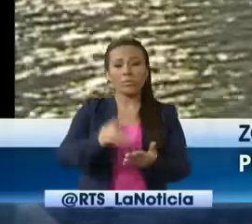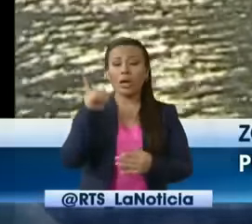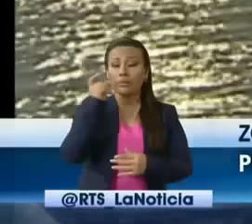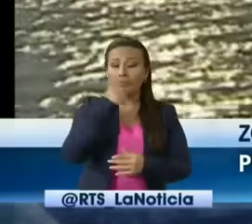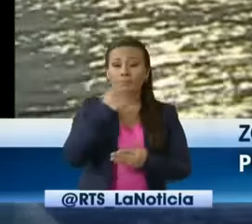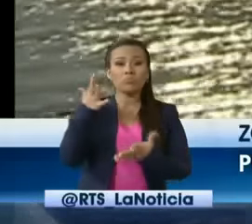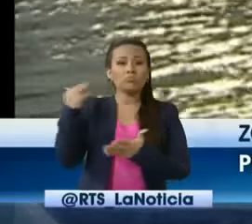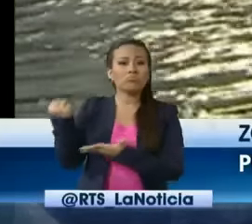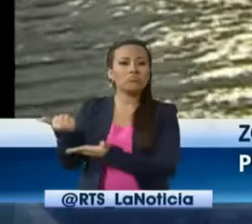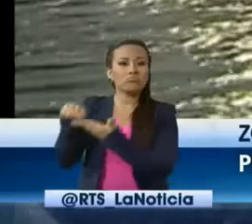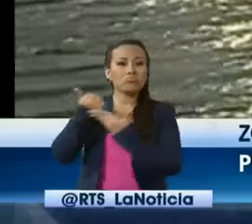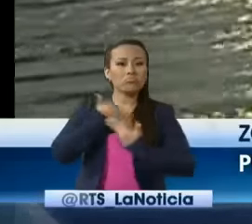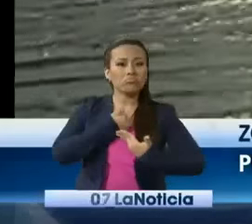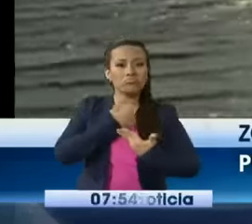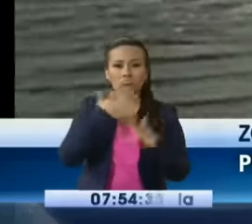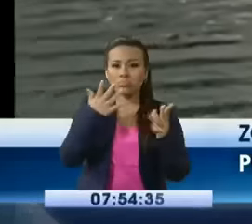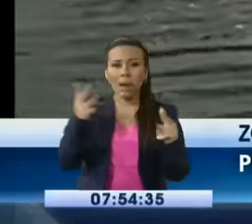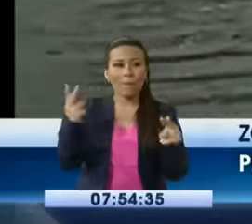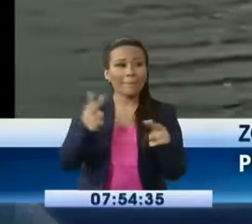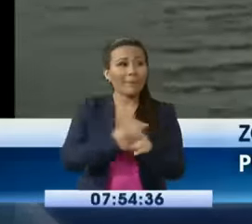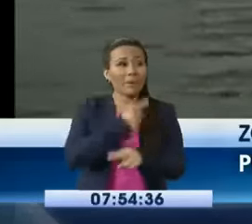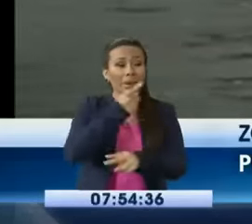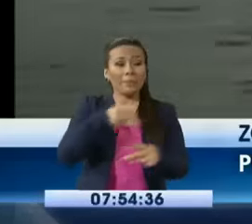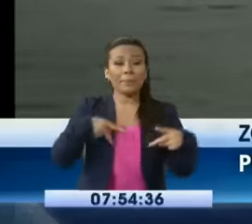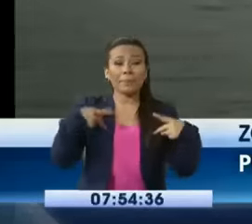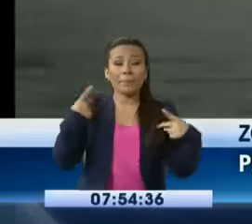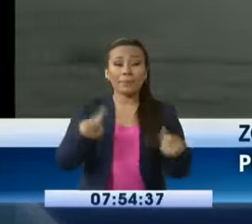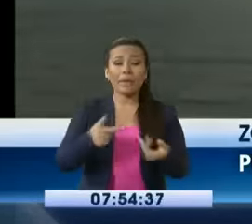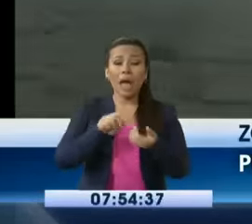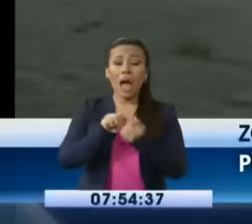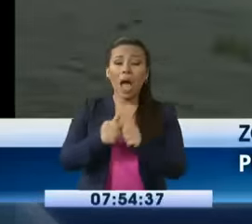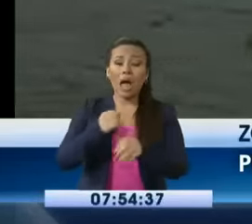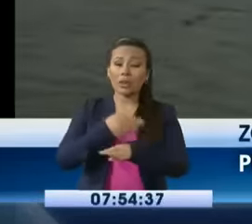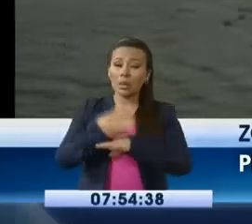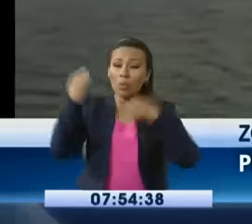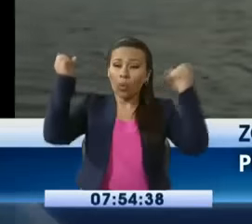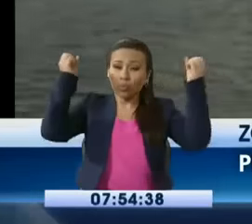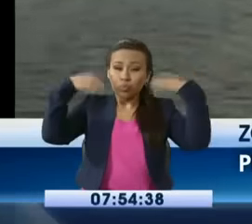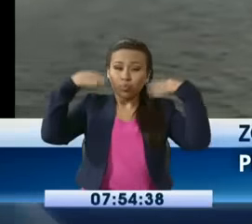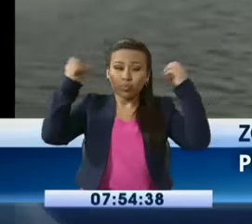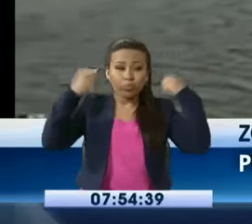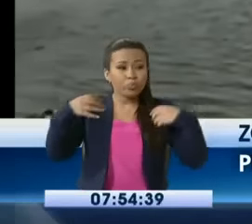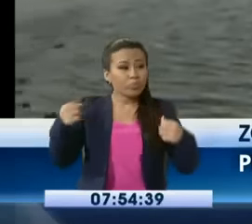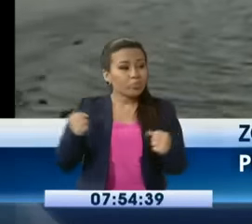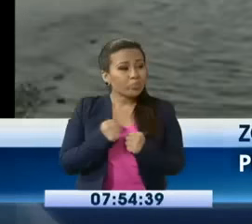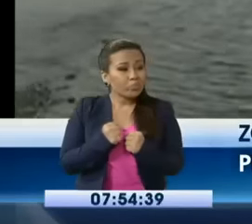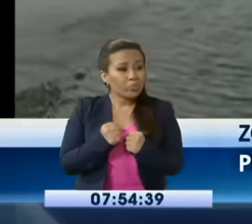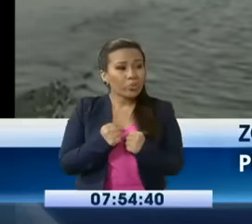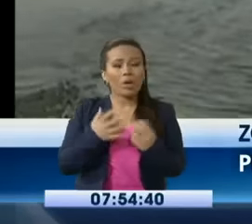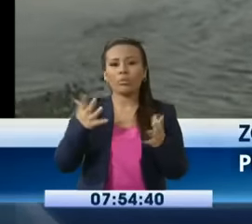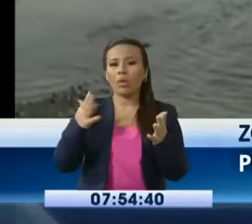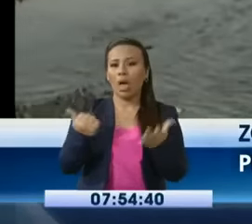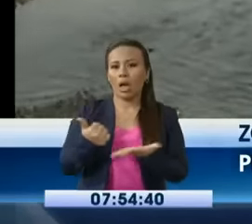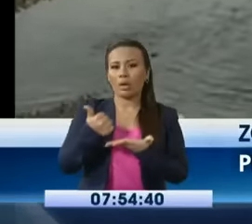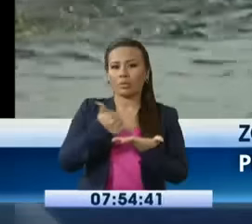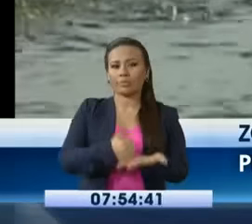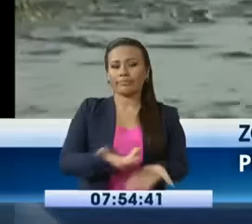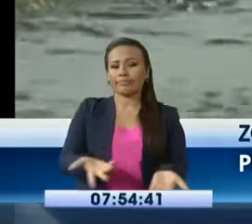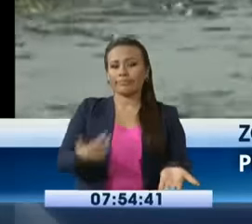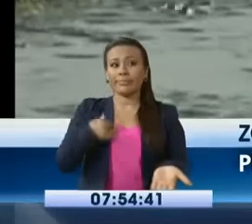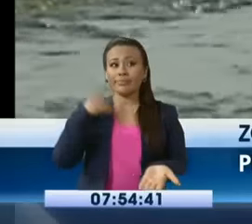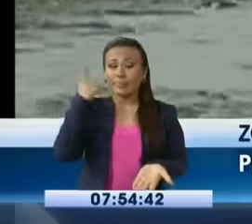hecho presente, pese a vivir esta situación en cada época invernal. Todavía no ha habido ayuda, porque nosotros estamos